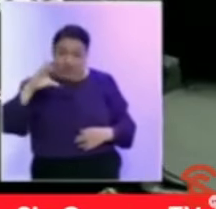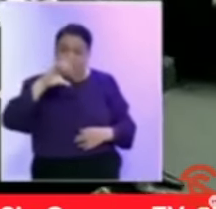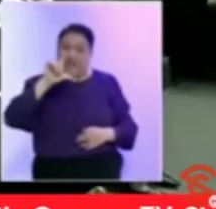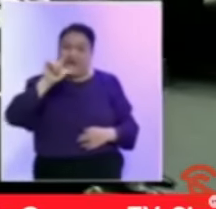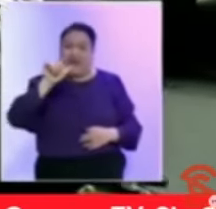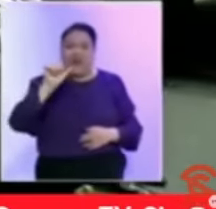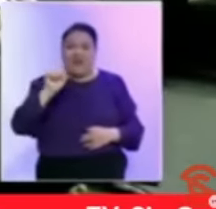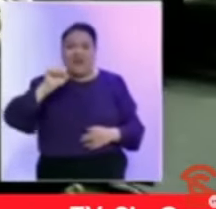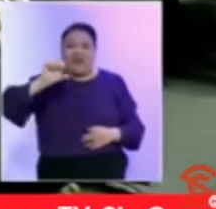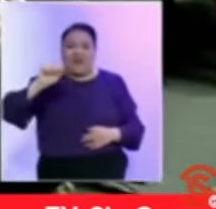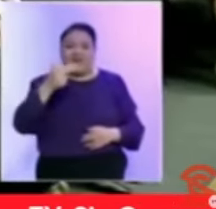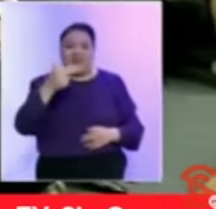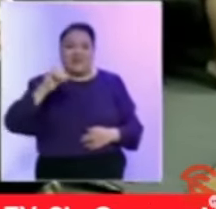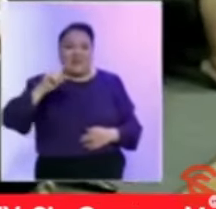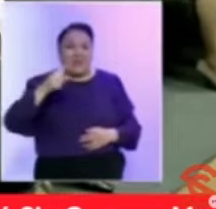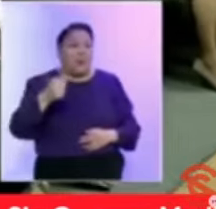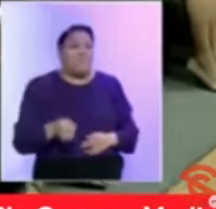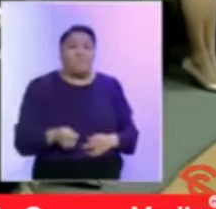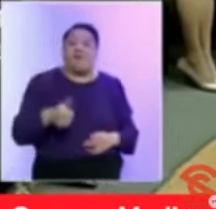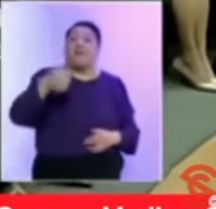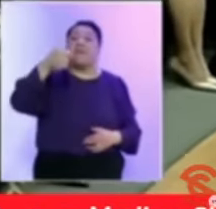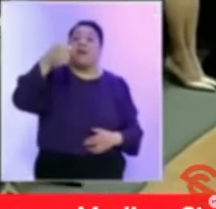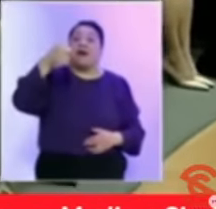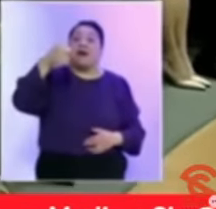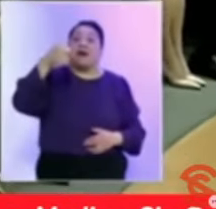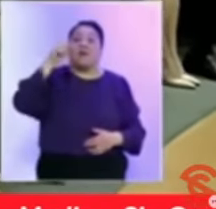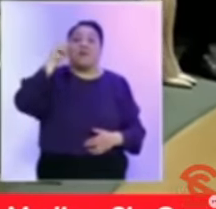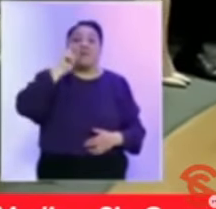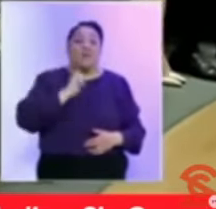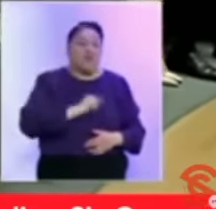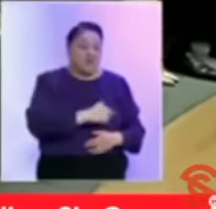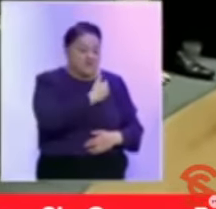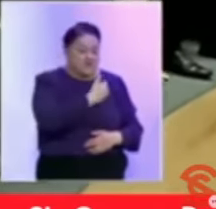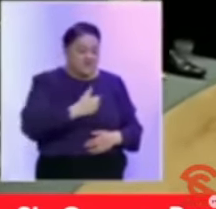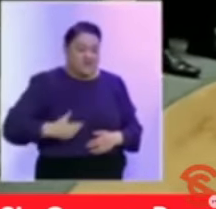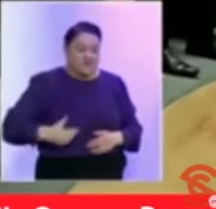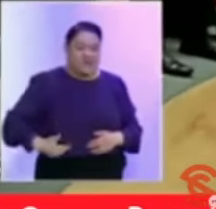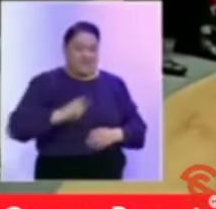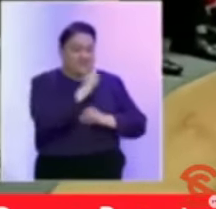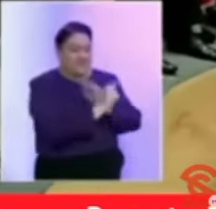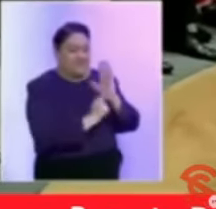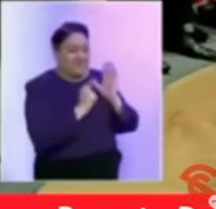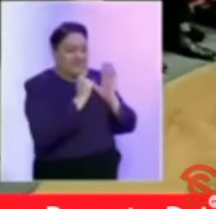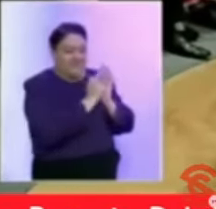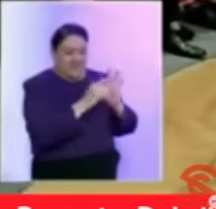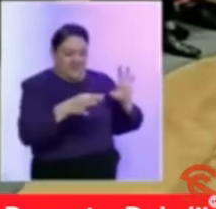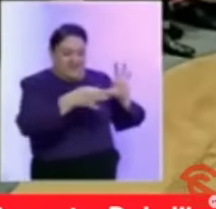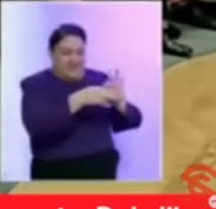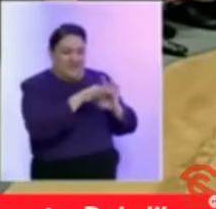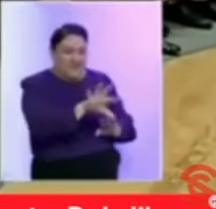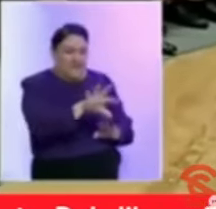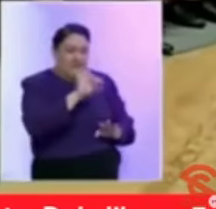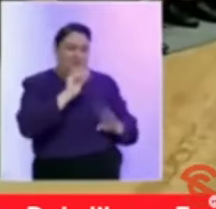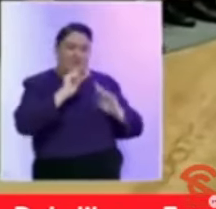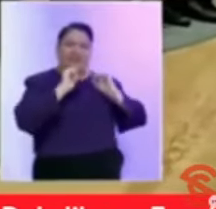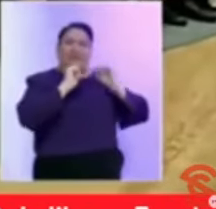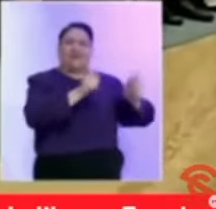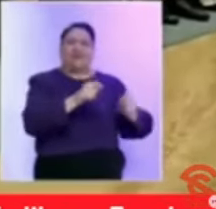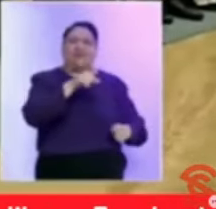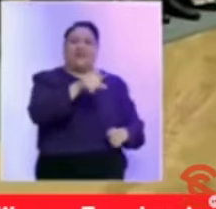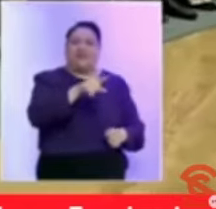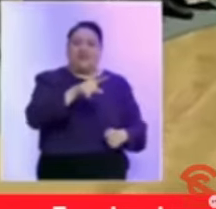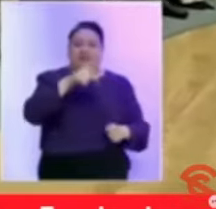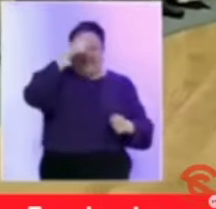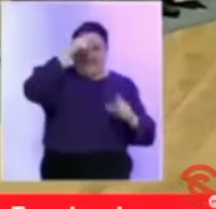primera mujer electa constitucional y legítimamente para gobernar a los